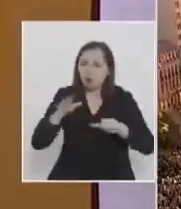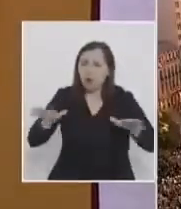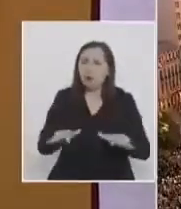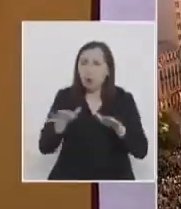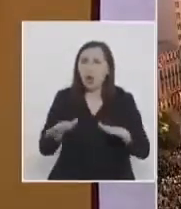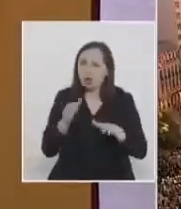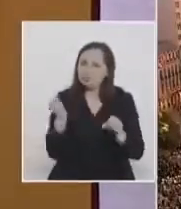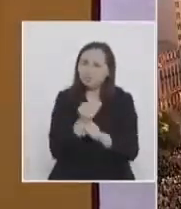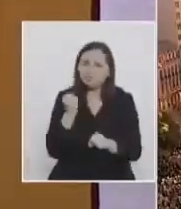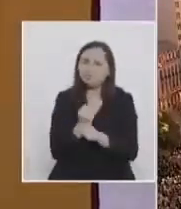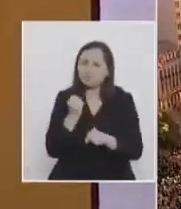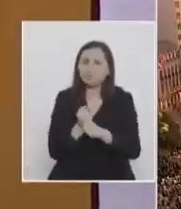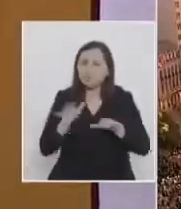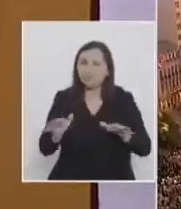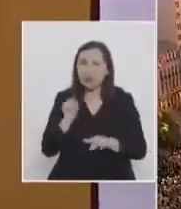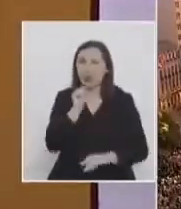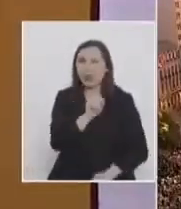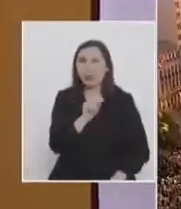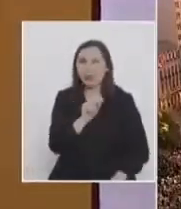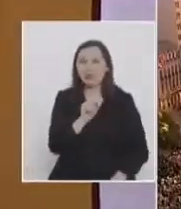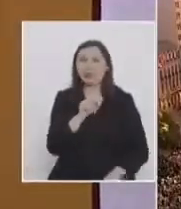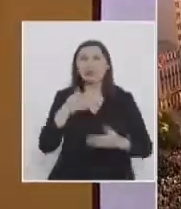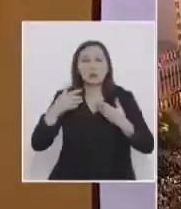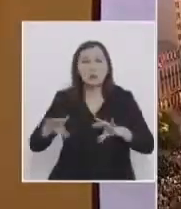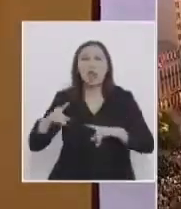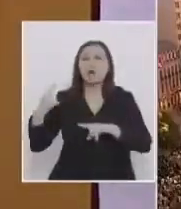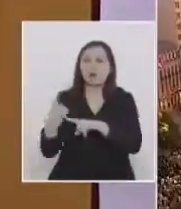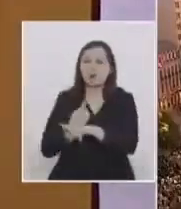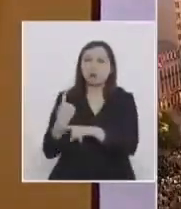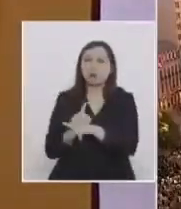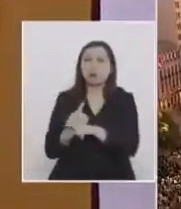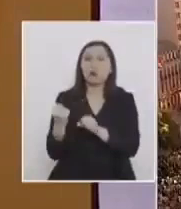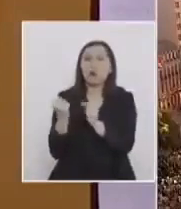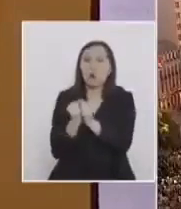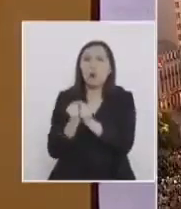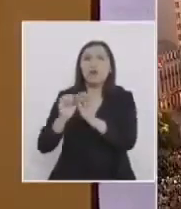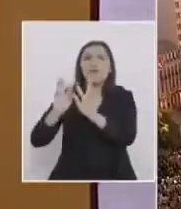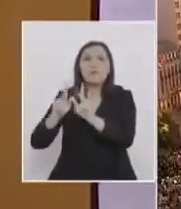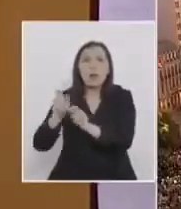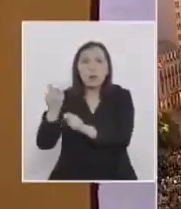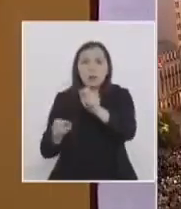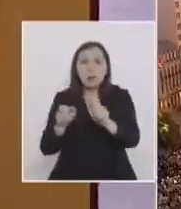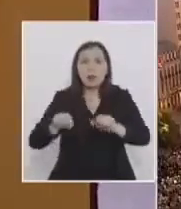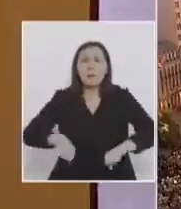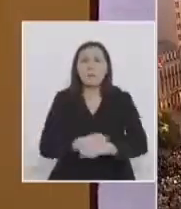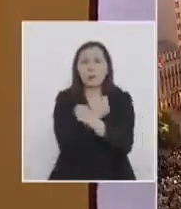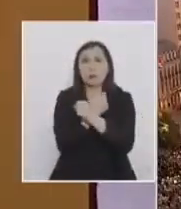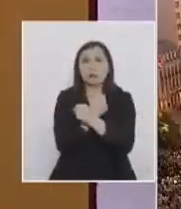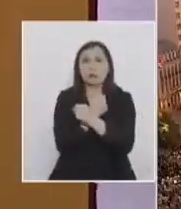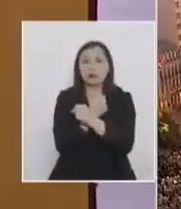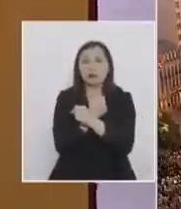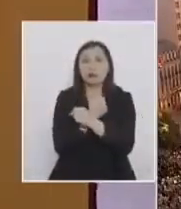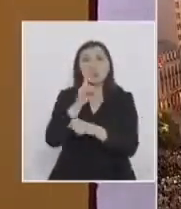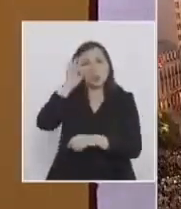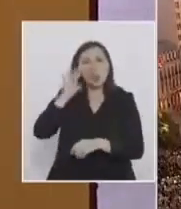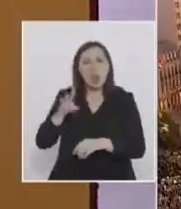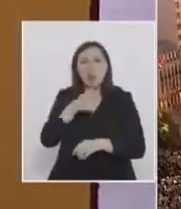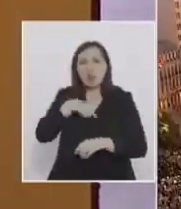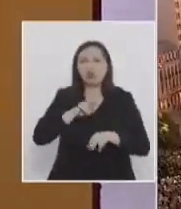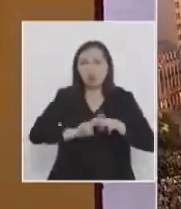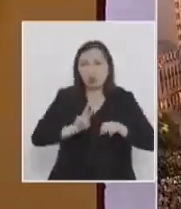vamos a trabajar intensamente en aquello. Lo hemos conversado con los familiares de los presos. Saben que estamos en